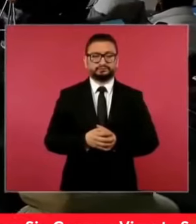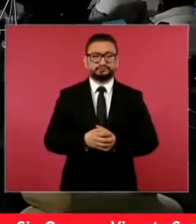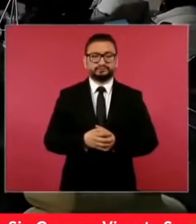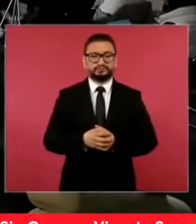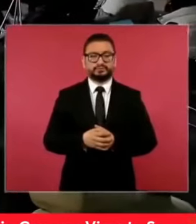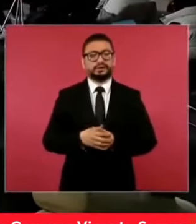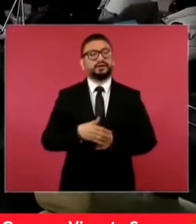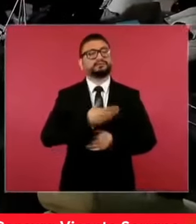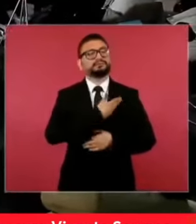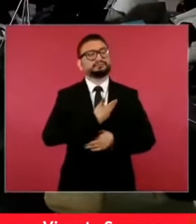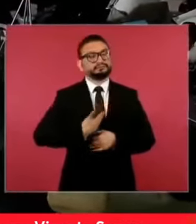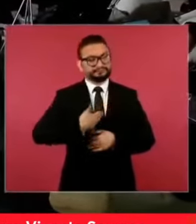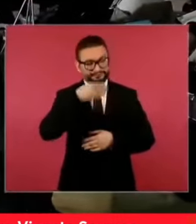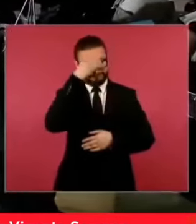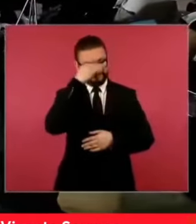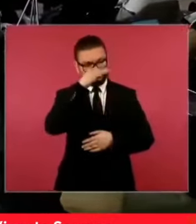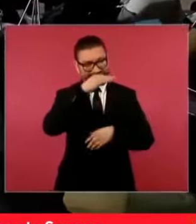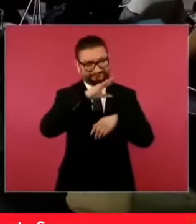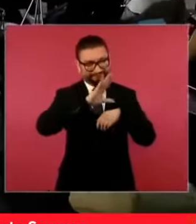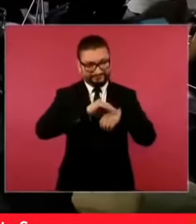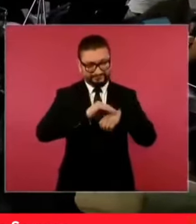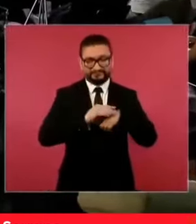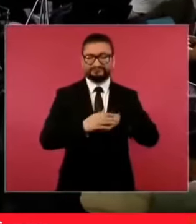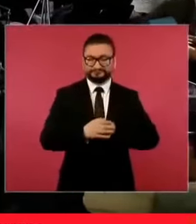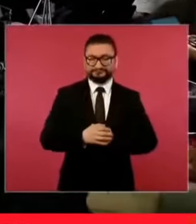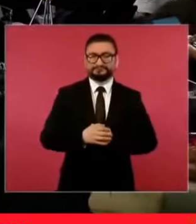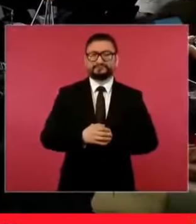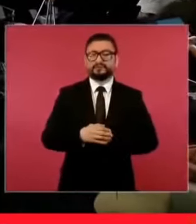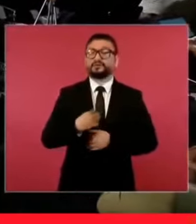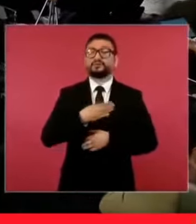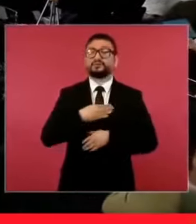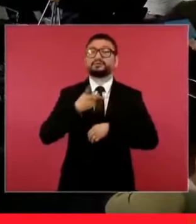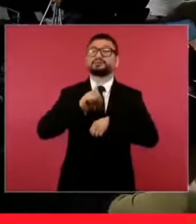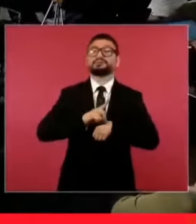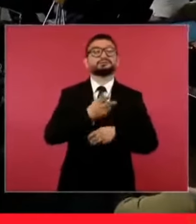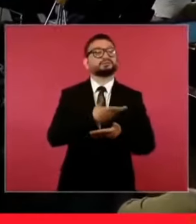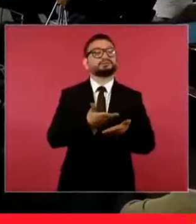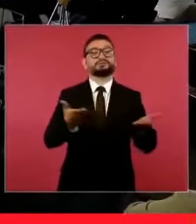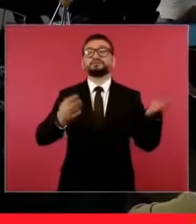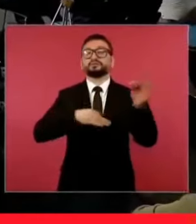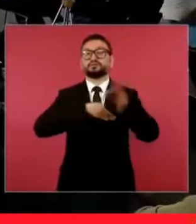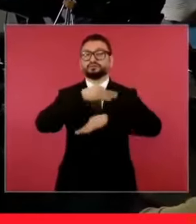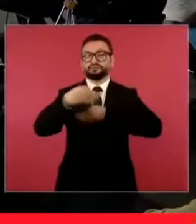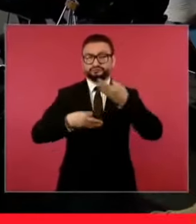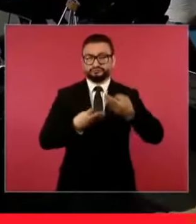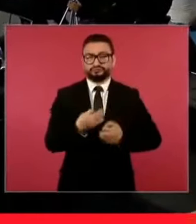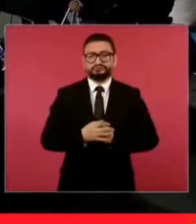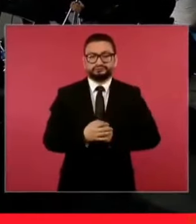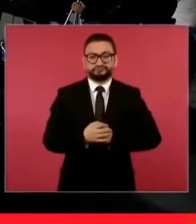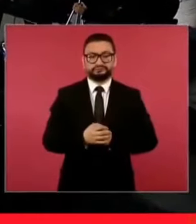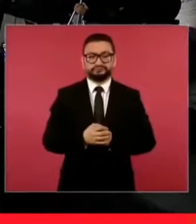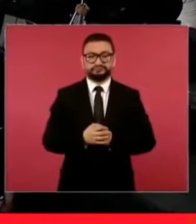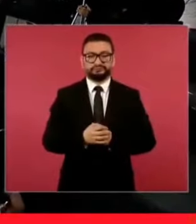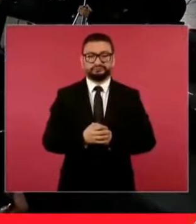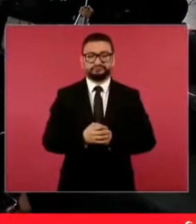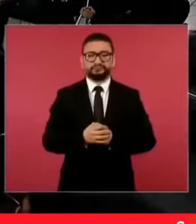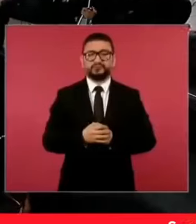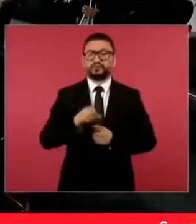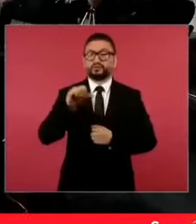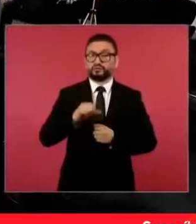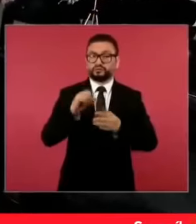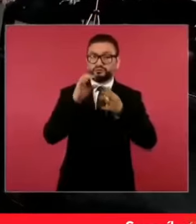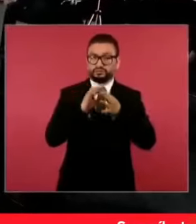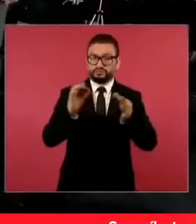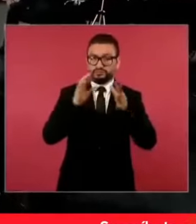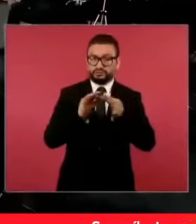Con su permiso, señor presidente, buenos días a todas y a todos. Hoy vamos a exponer sobre el